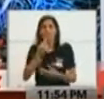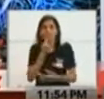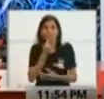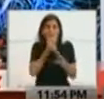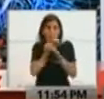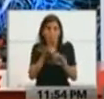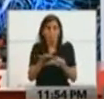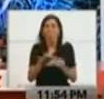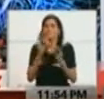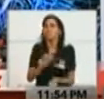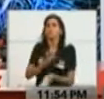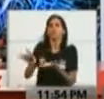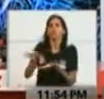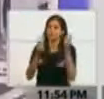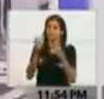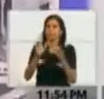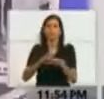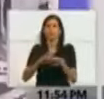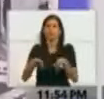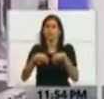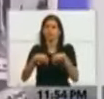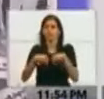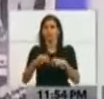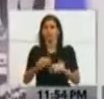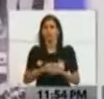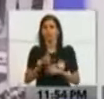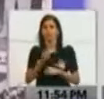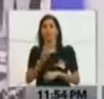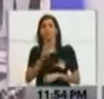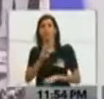La UCB despidió a Ali Primera.